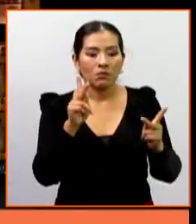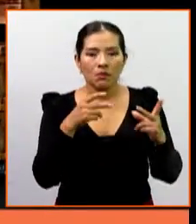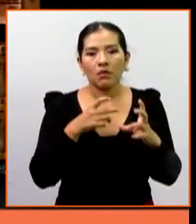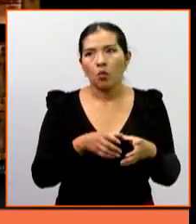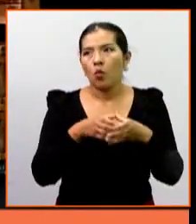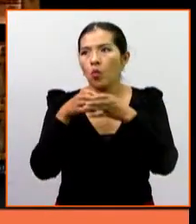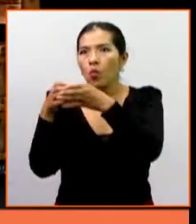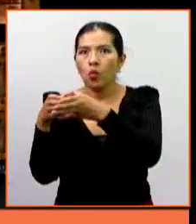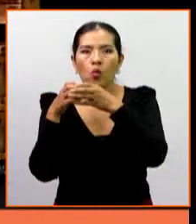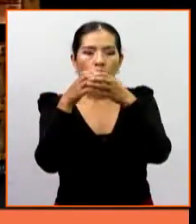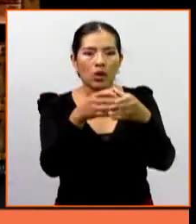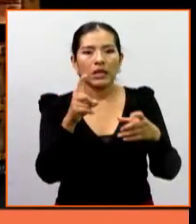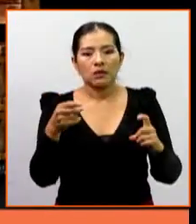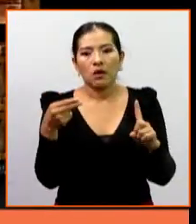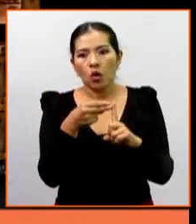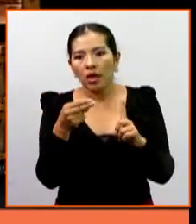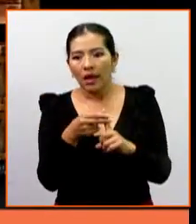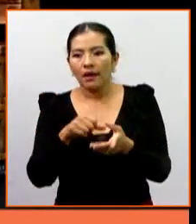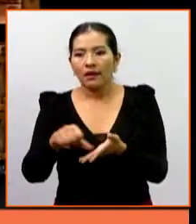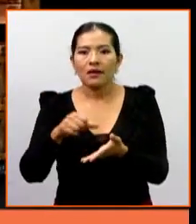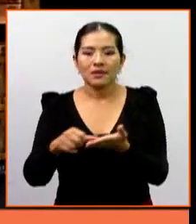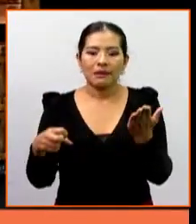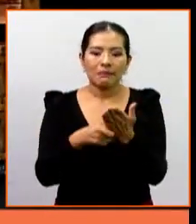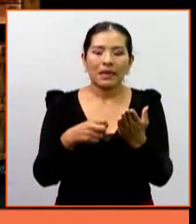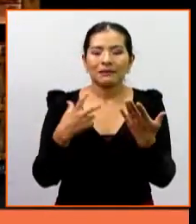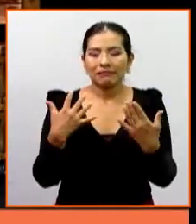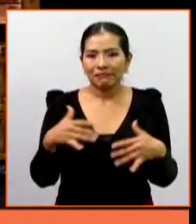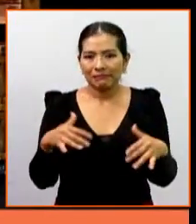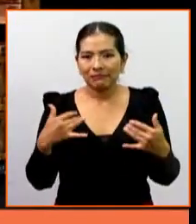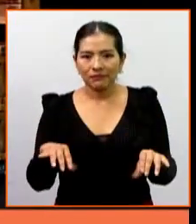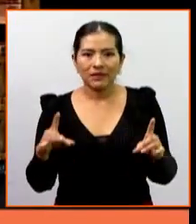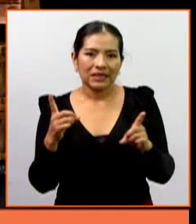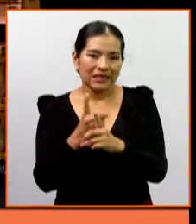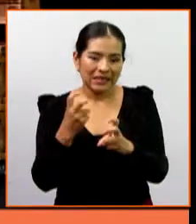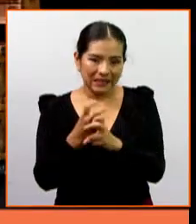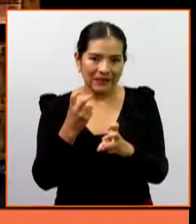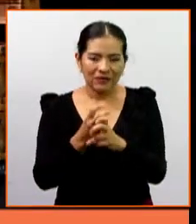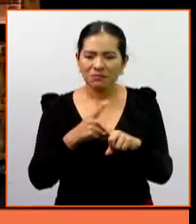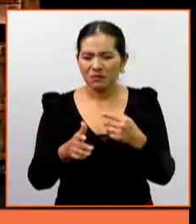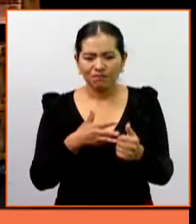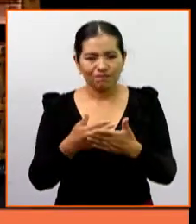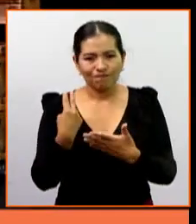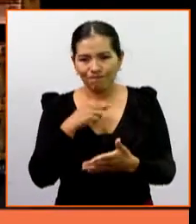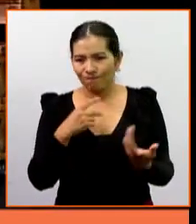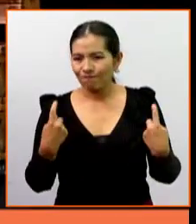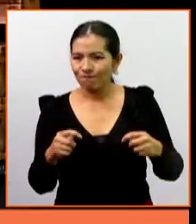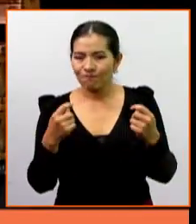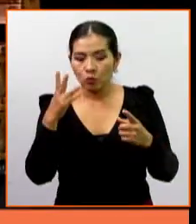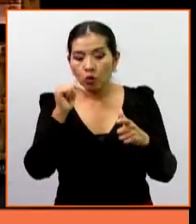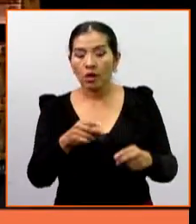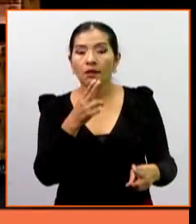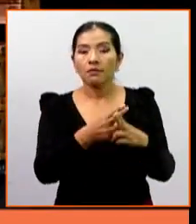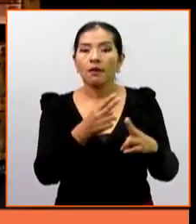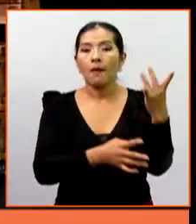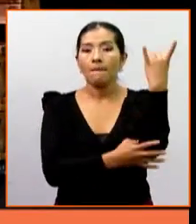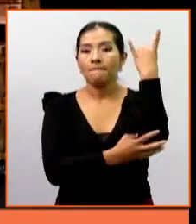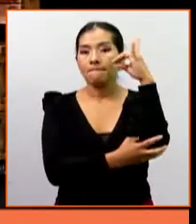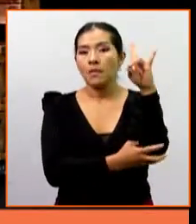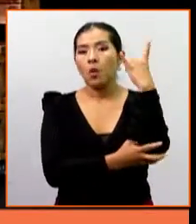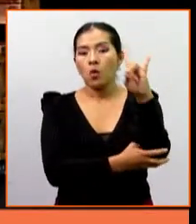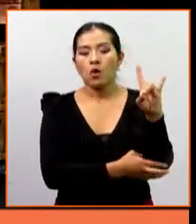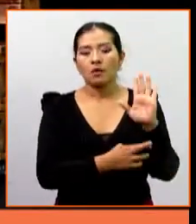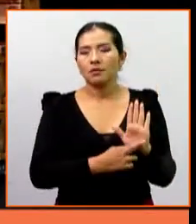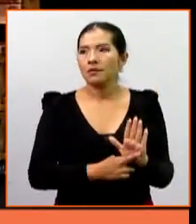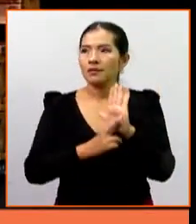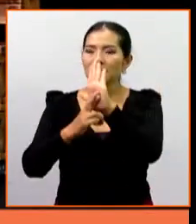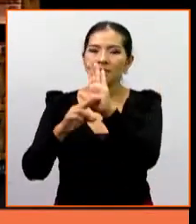aparte son hoteles, viáticos, etcétera, todo es terrible, ¿no? Pero vale la pena, y lo más bonito es que representamos a Bolivia mostrando lo que